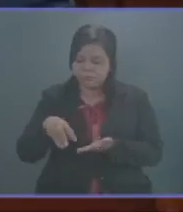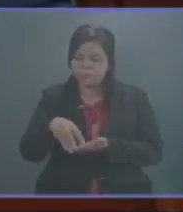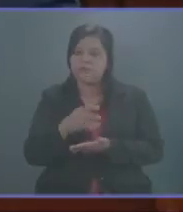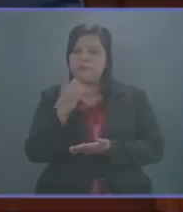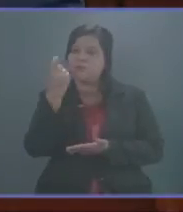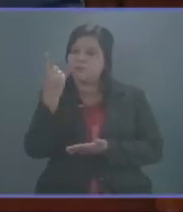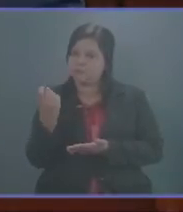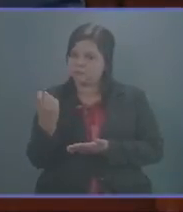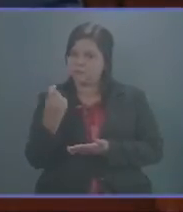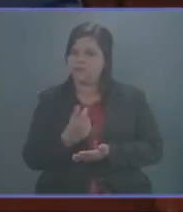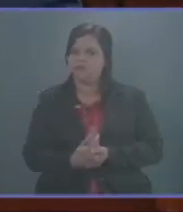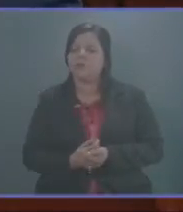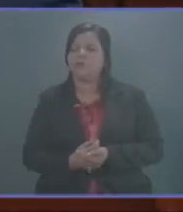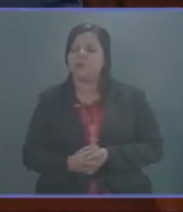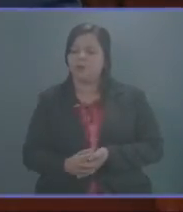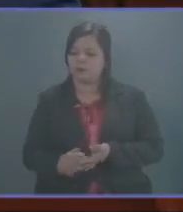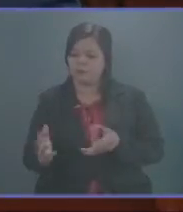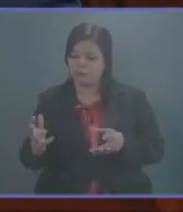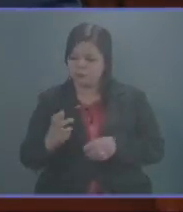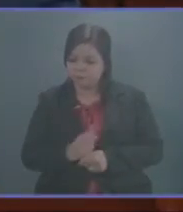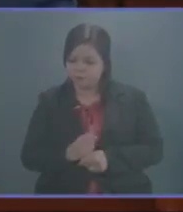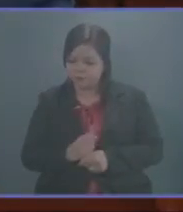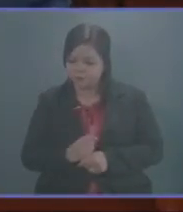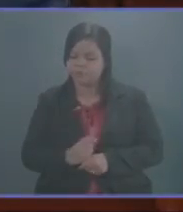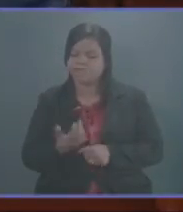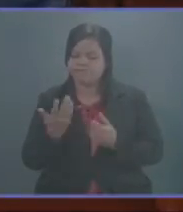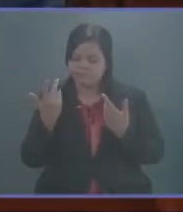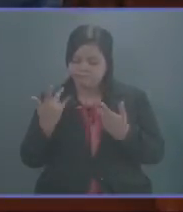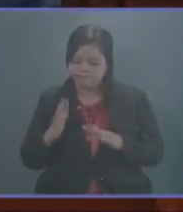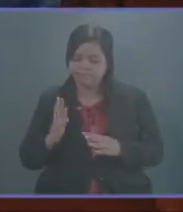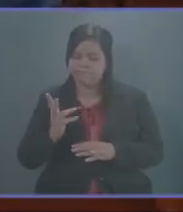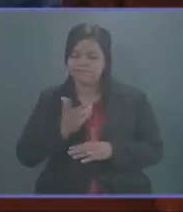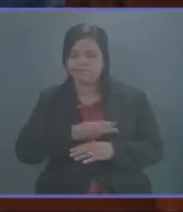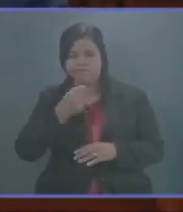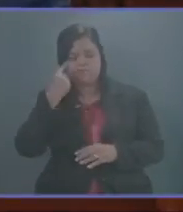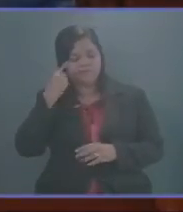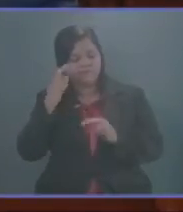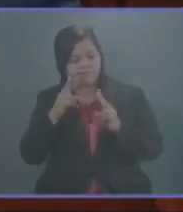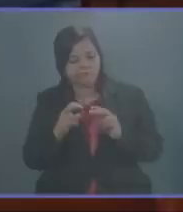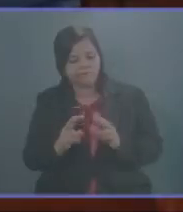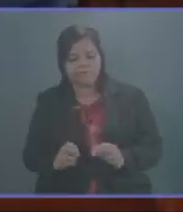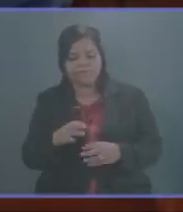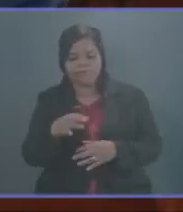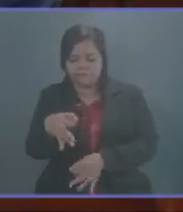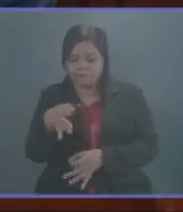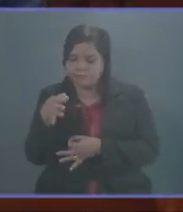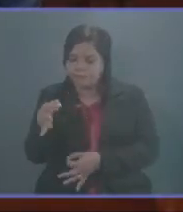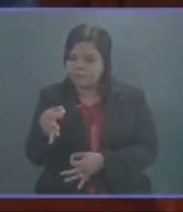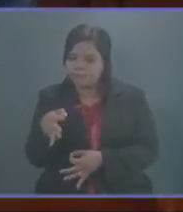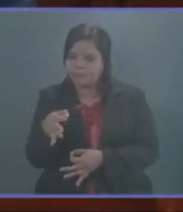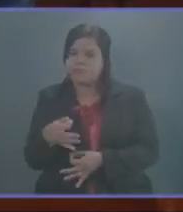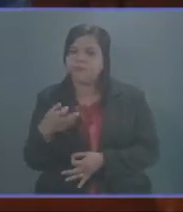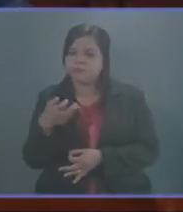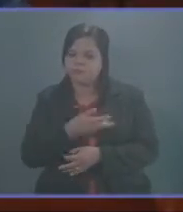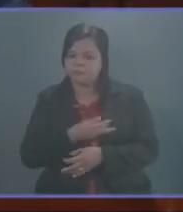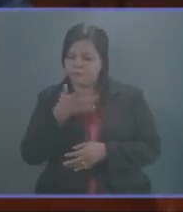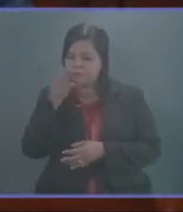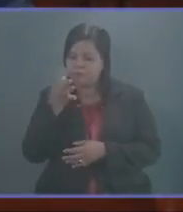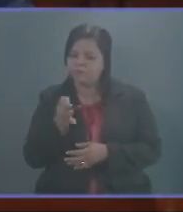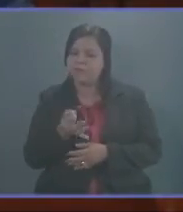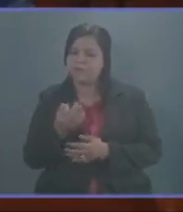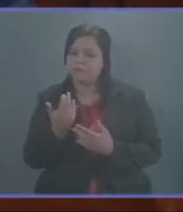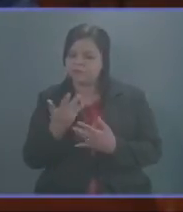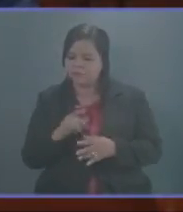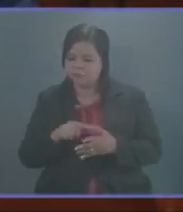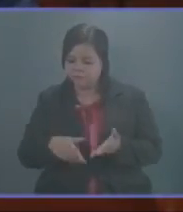Chalatenango. Romano III, conclusión, vistas y analizadas las actas relacionadas en el apartado que antecede, concluimos que es apegado